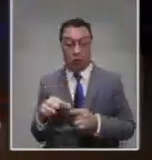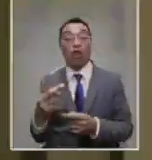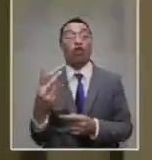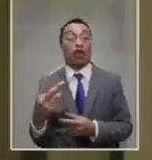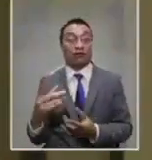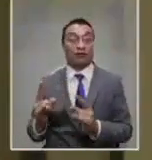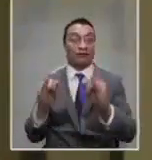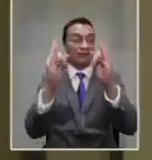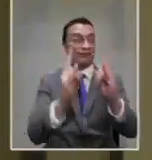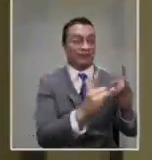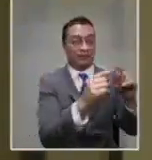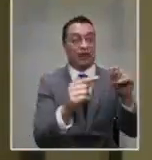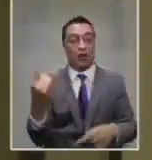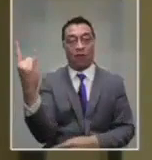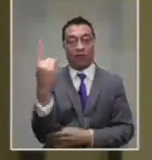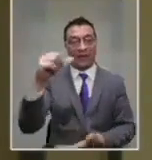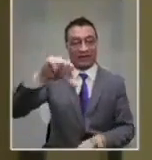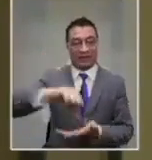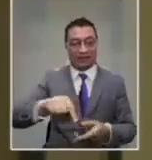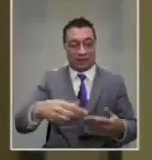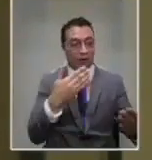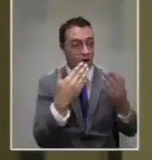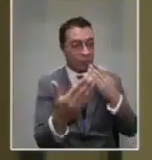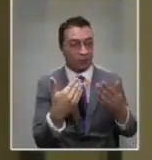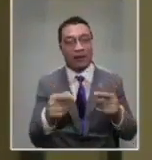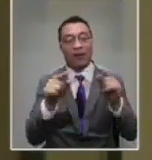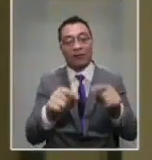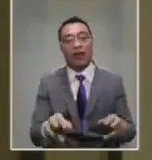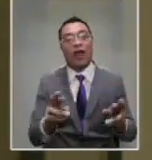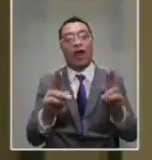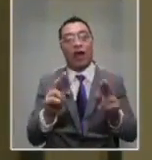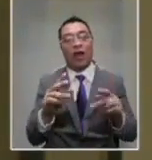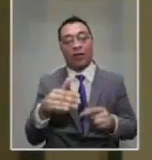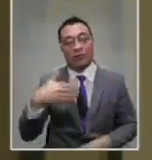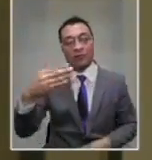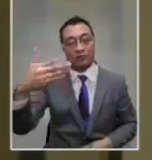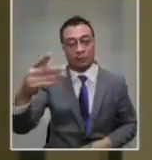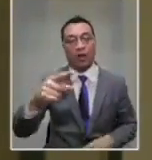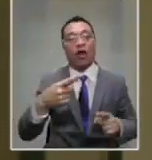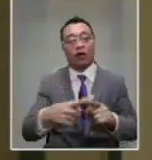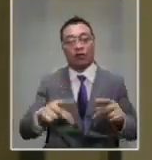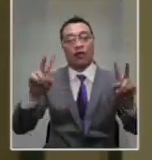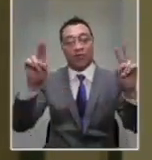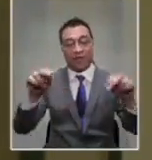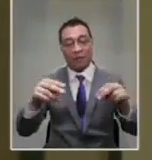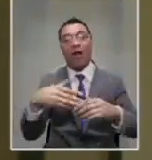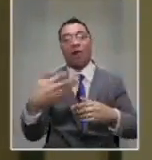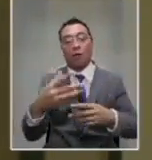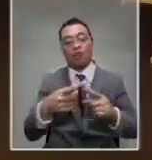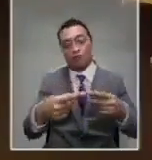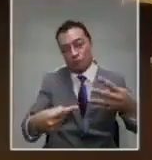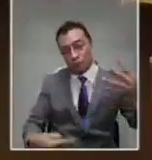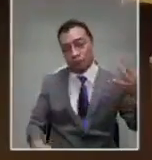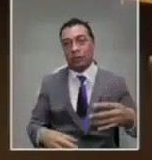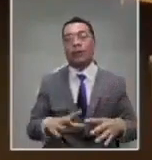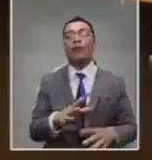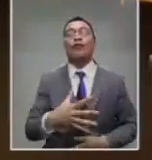dos edificios de la Universidad Central, donde estamos sosteniendo esta conversación, y esperamos poder tenerte más adelante porque es un tema que da para